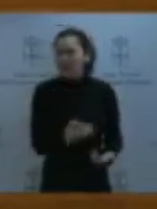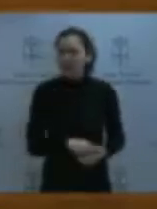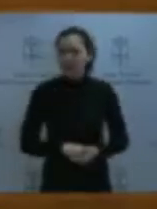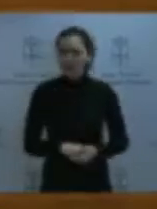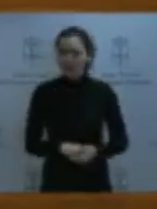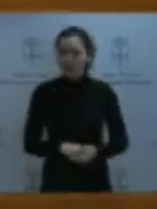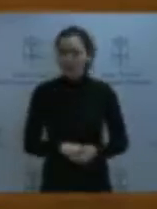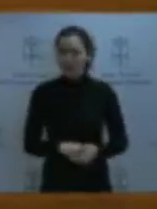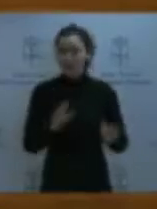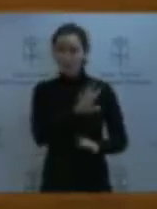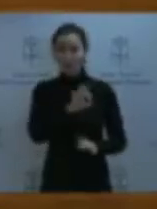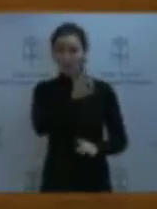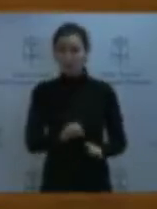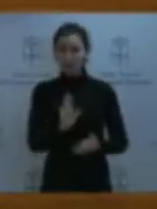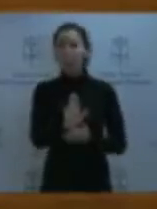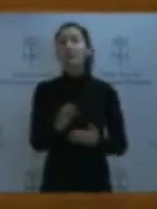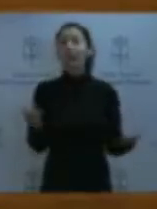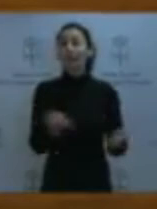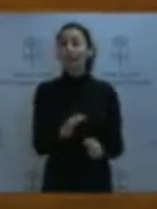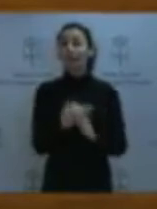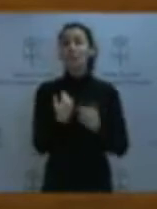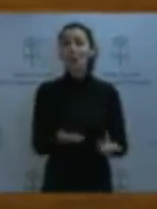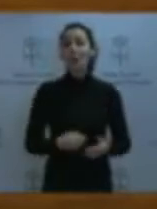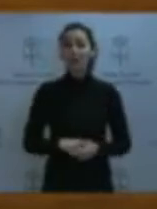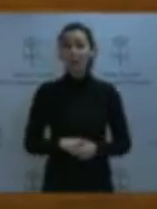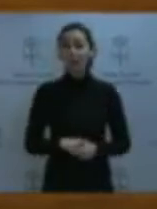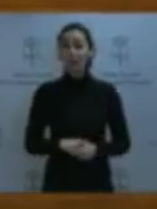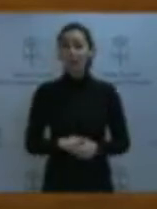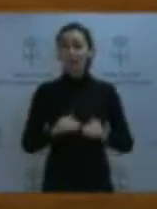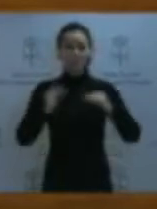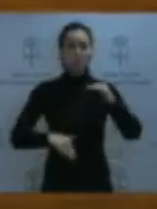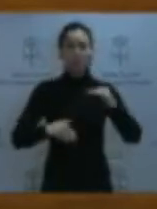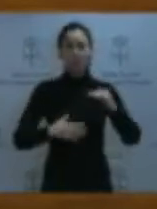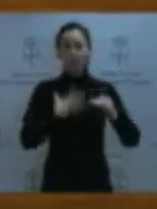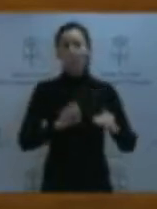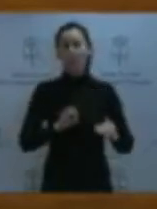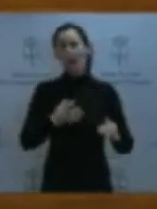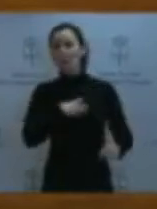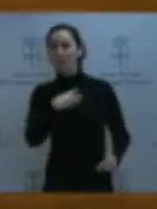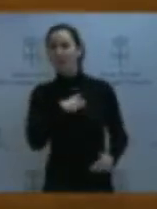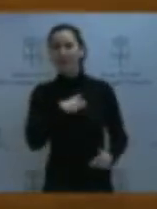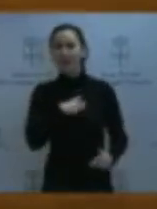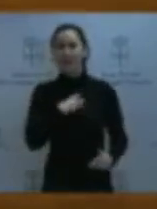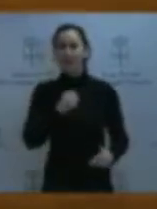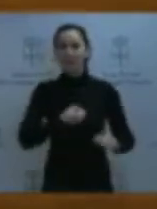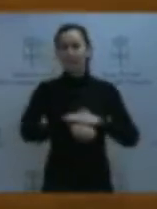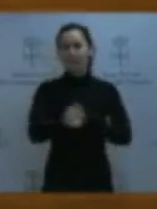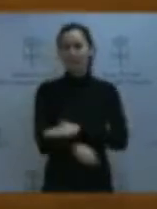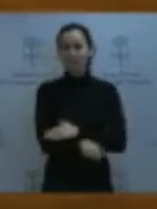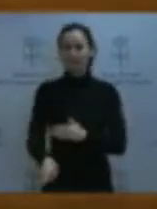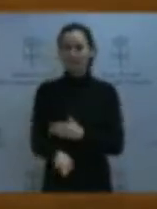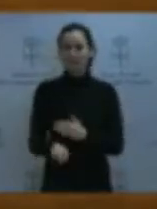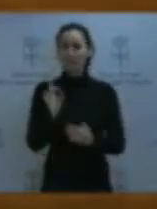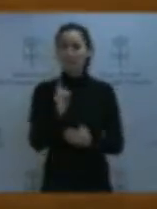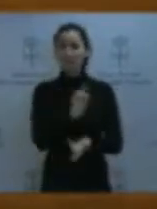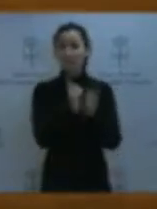pasaría con su 50% de oferta? Pero si es la desigualdad de fondo, es que puedas o no puedas llevar a tu niño y a tu niña, y eso solo cambia en función